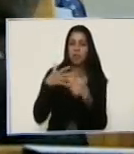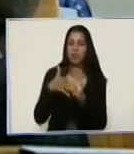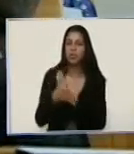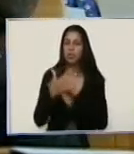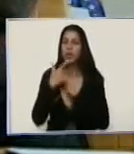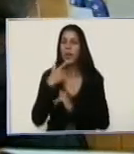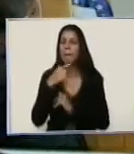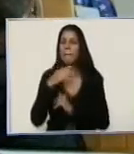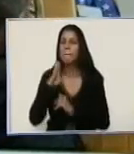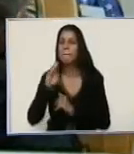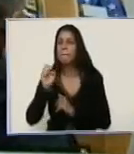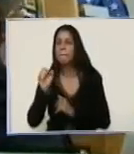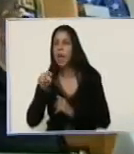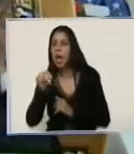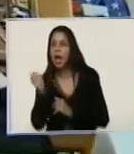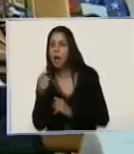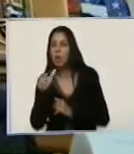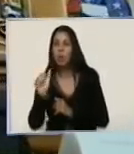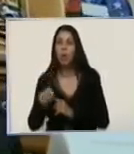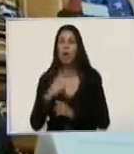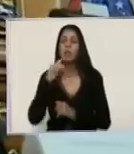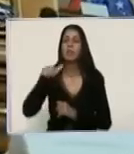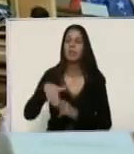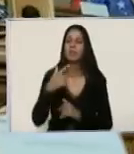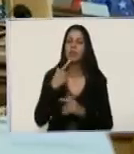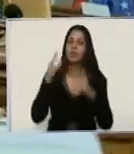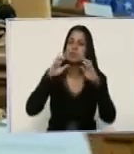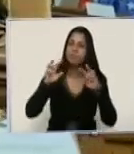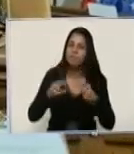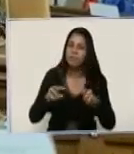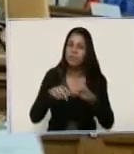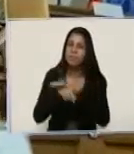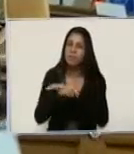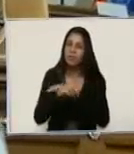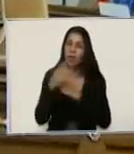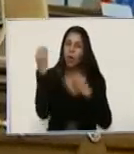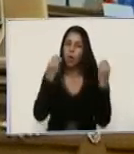Entonces, ¿cómo vamos a hacer un análisis de lo que está pasando si no decimos,